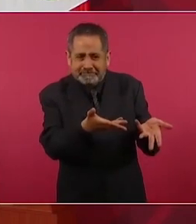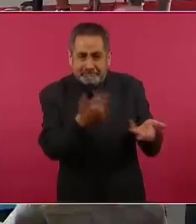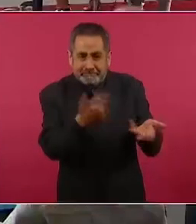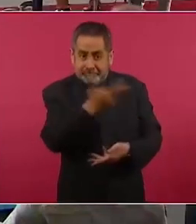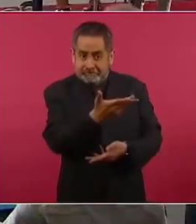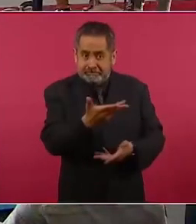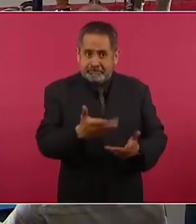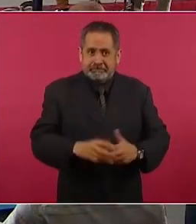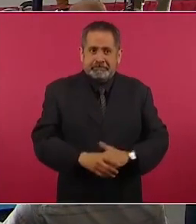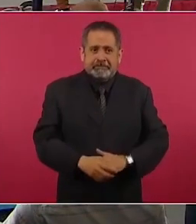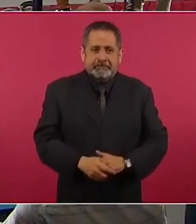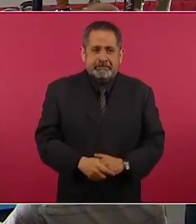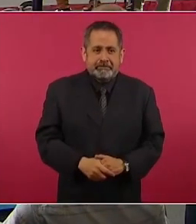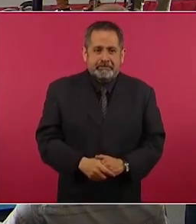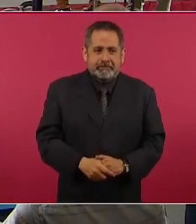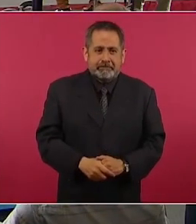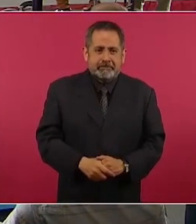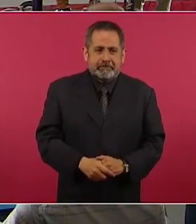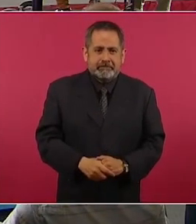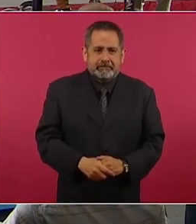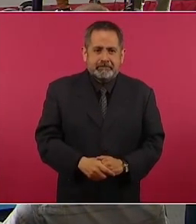Mira.